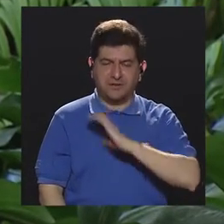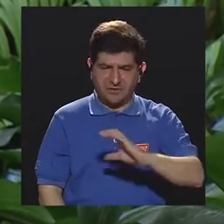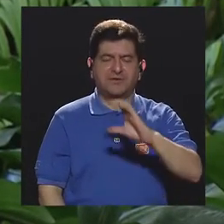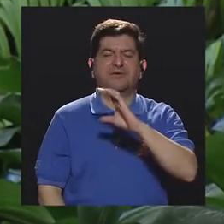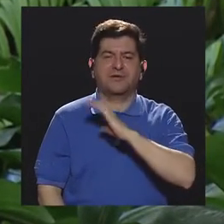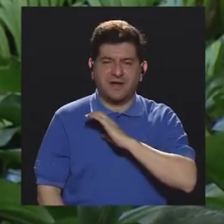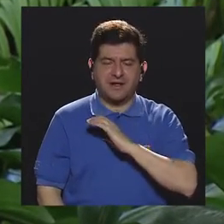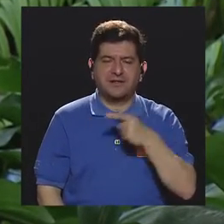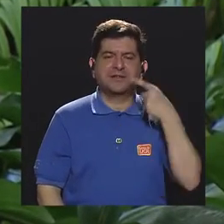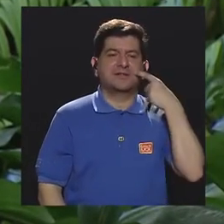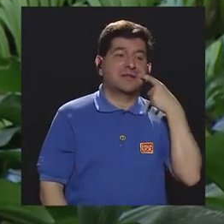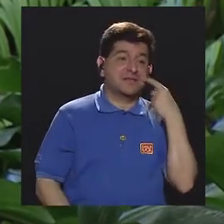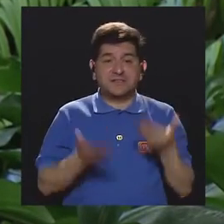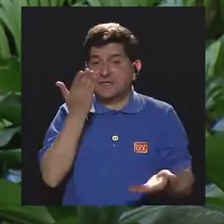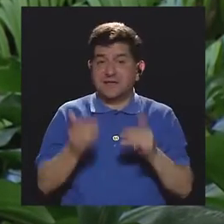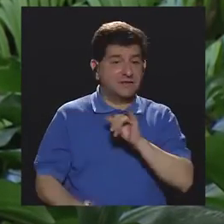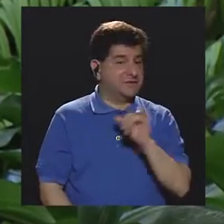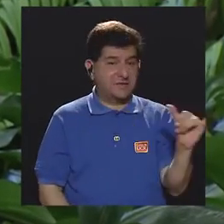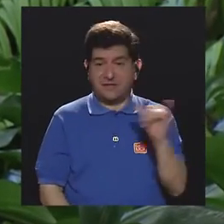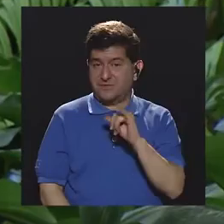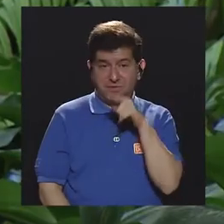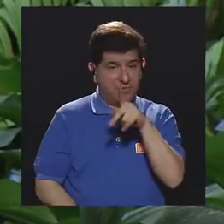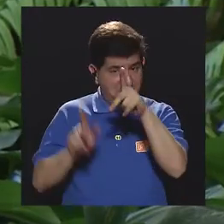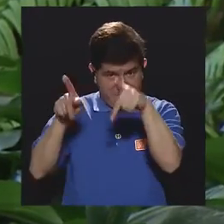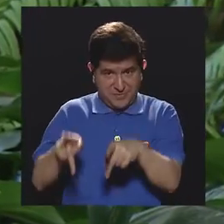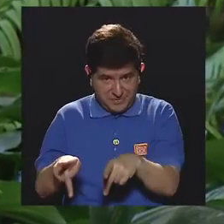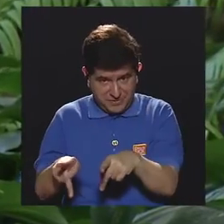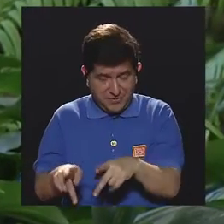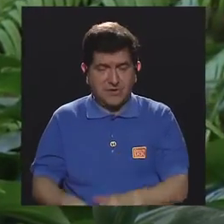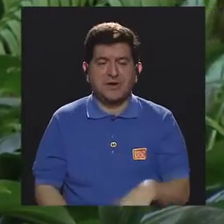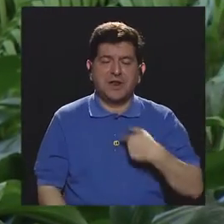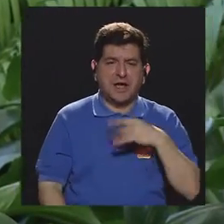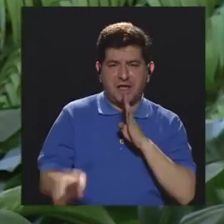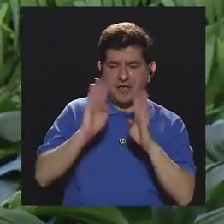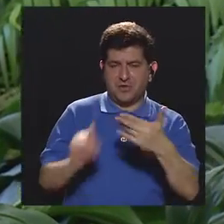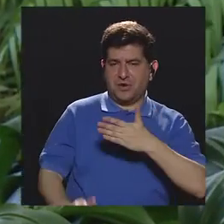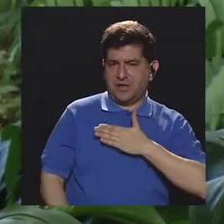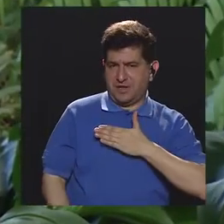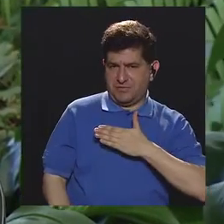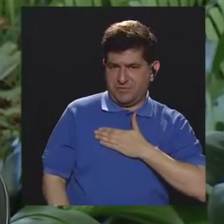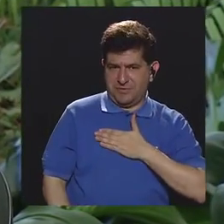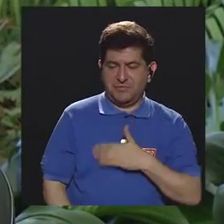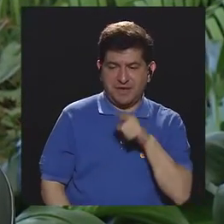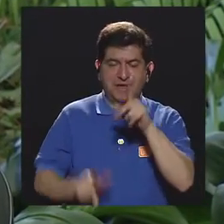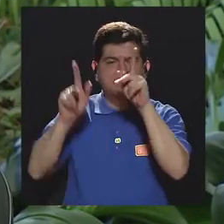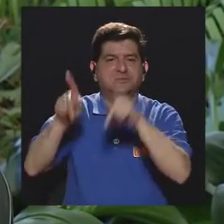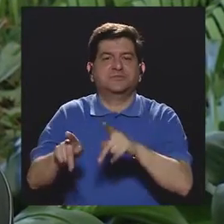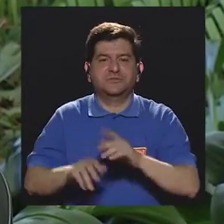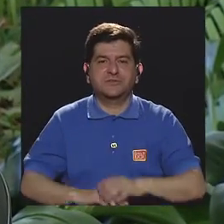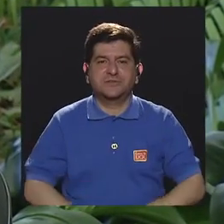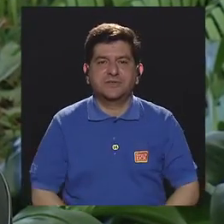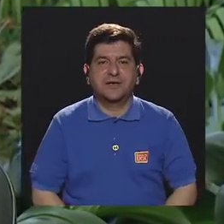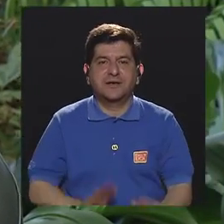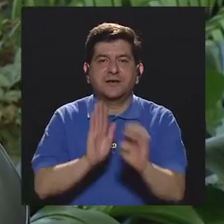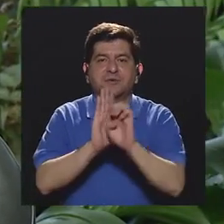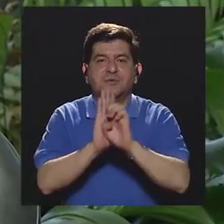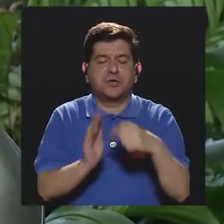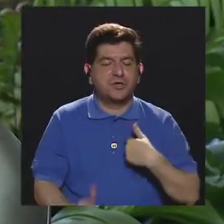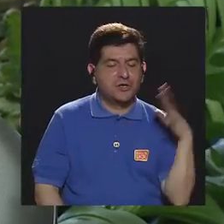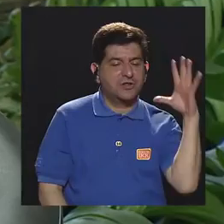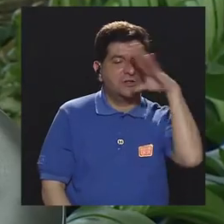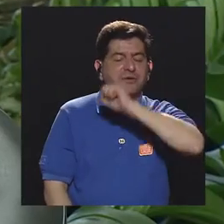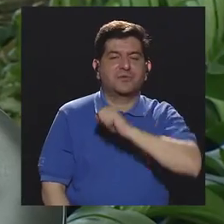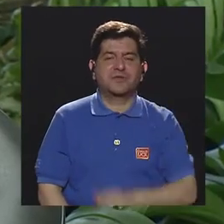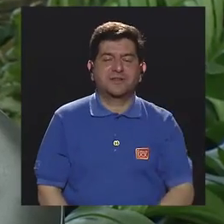las características adictivas, tal vez no las mismas que tiene ese adicto, y le hablo de mí a ese adicto. Por ejemplo, ya me